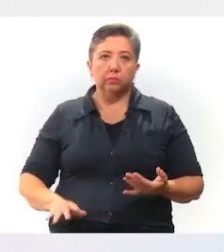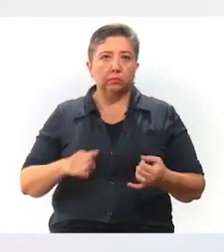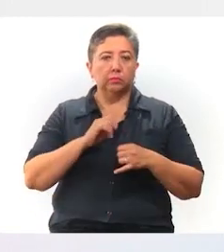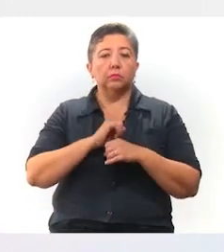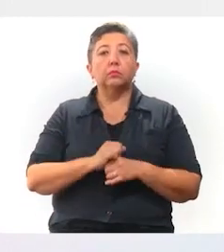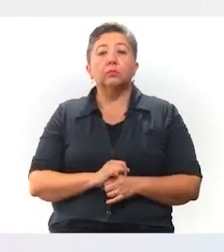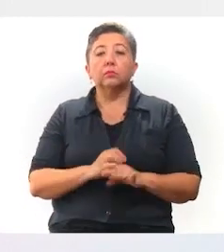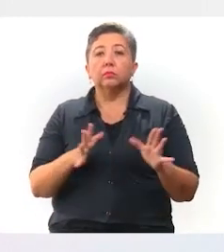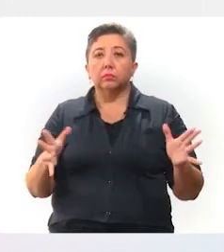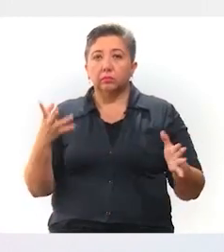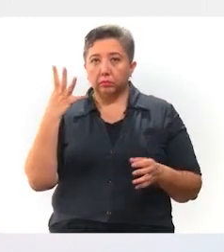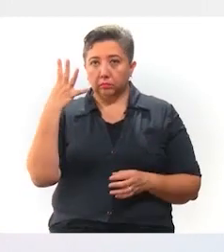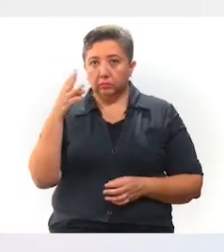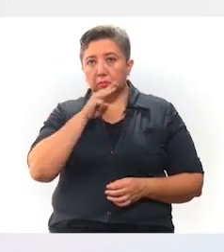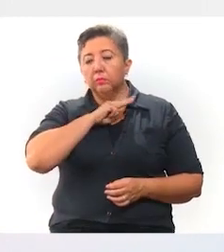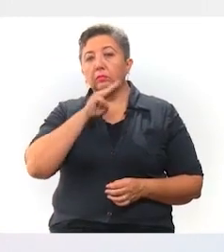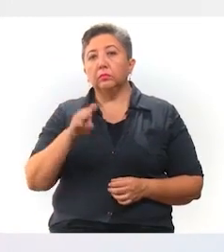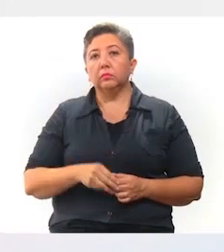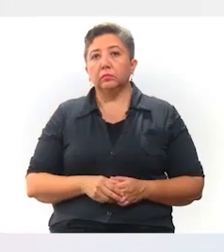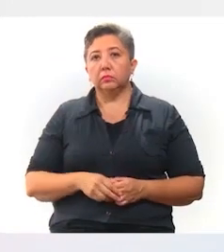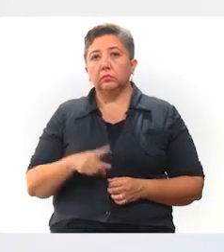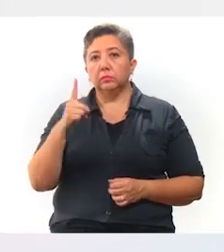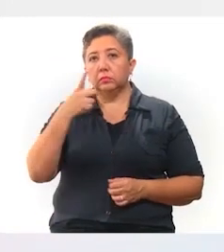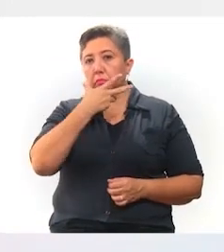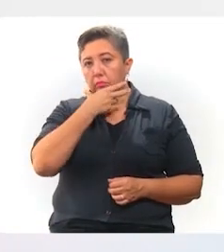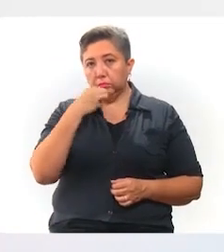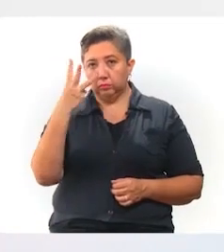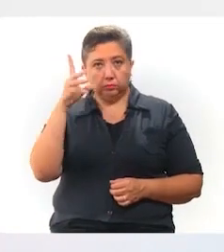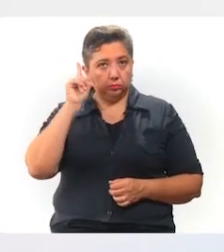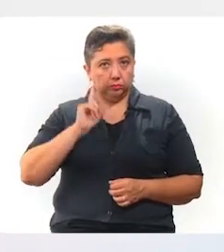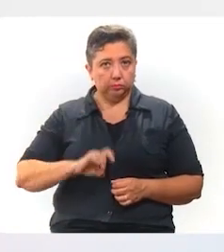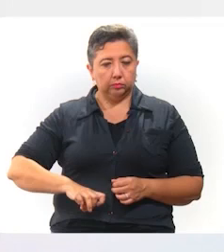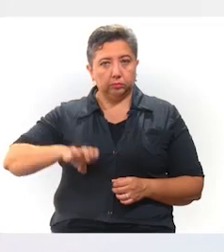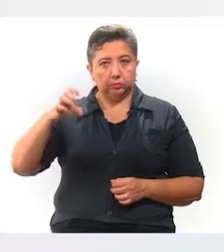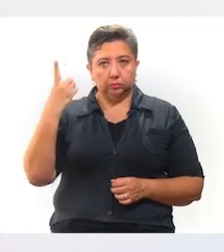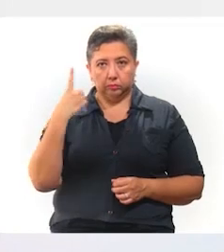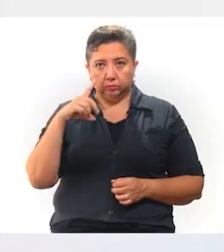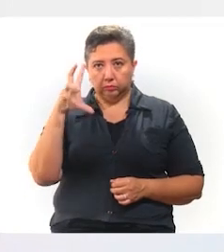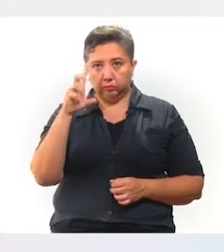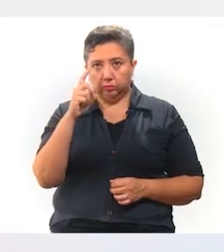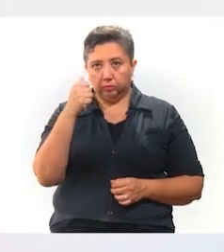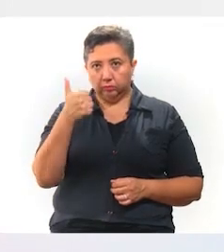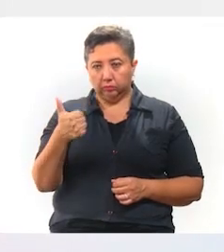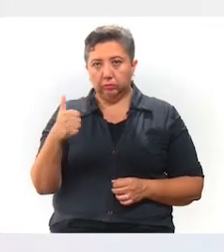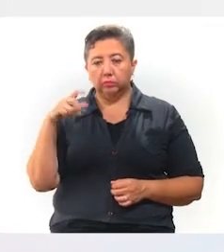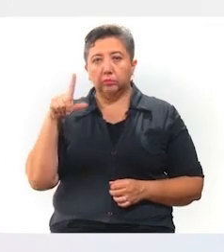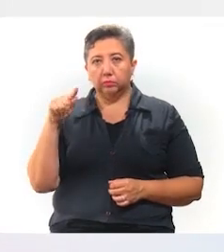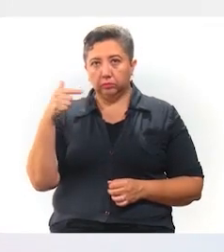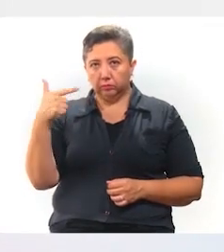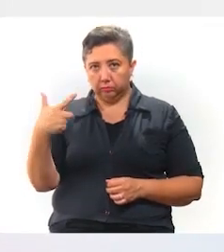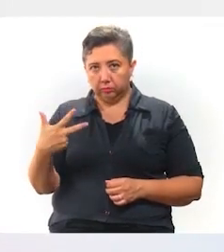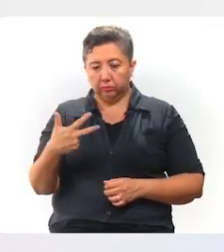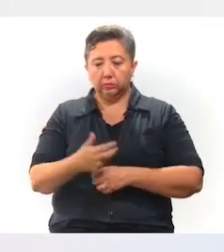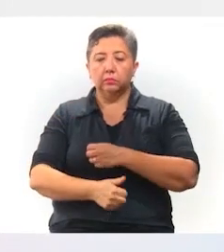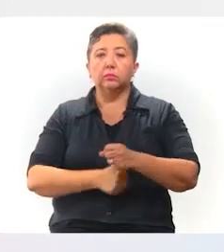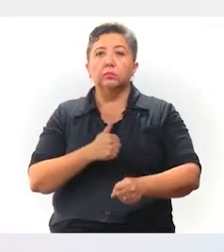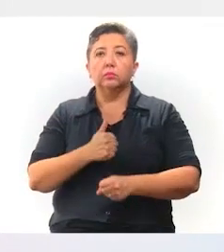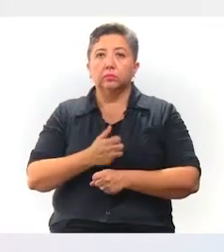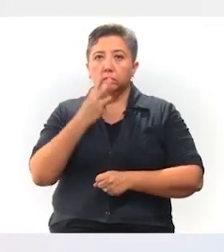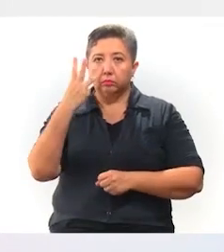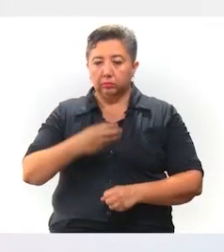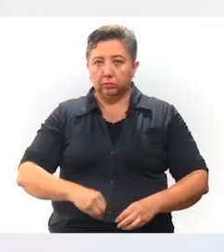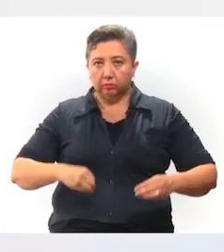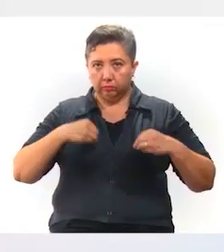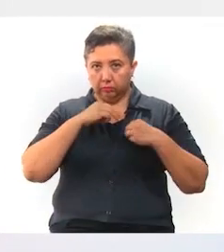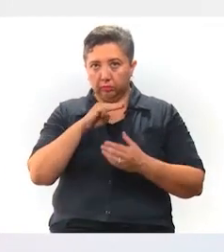este parte médico informamos de 4 fallecimientos, un hombre y 3 mujeres de un rango de edad de 36 a 78 años. 3